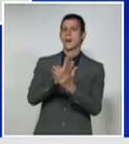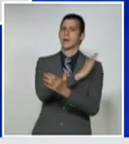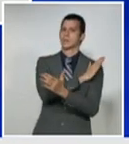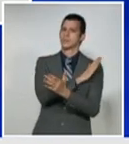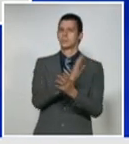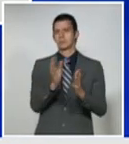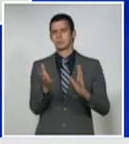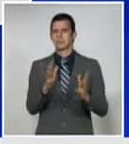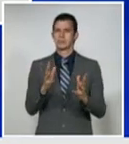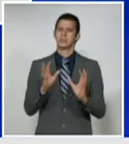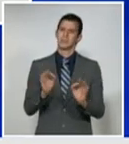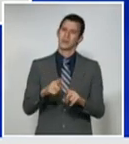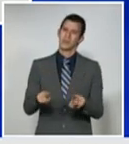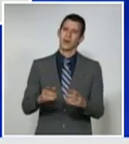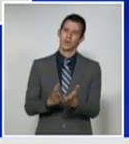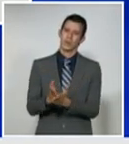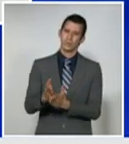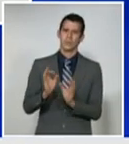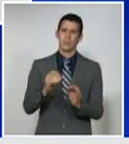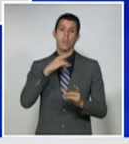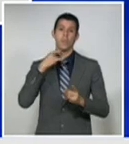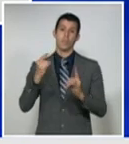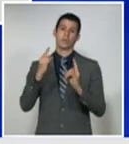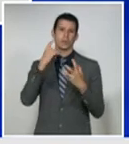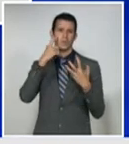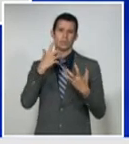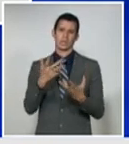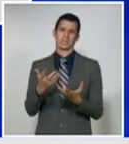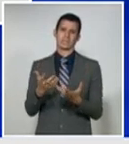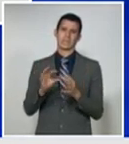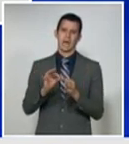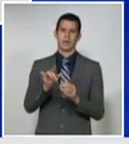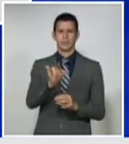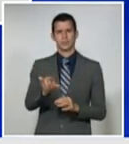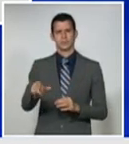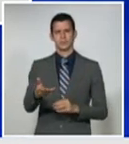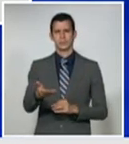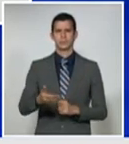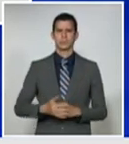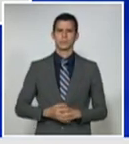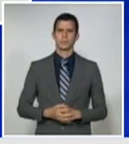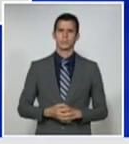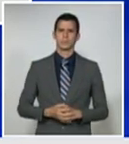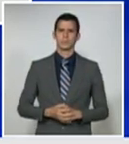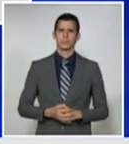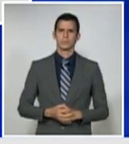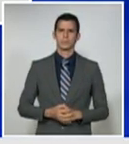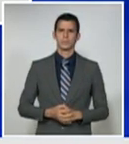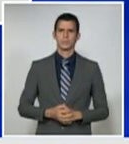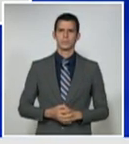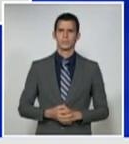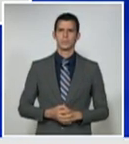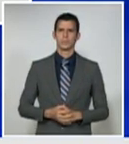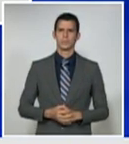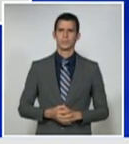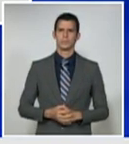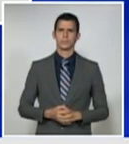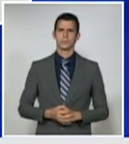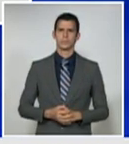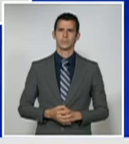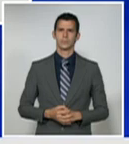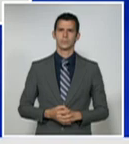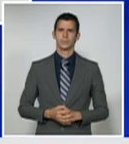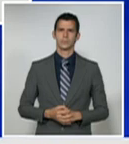La tasa, 0,43%, lo cual se ve así que no es elevada, teniendo en